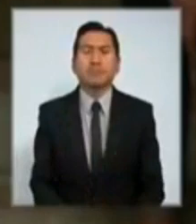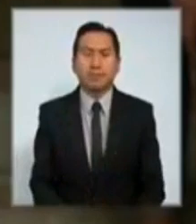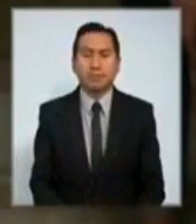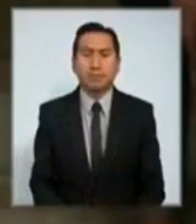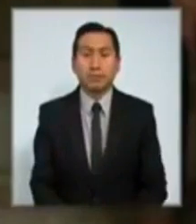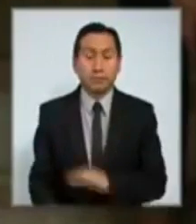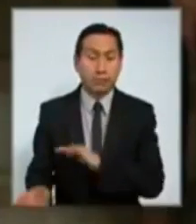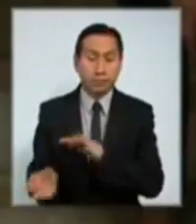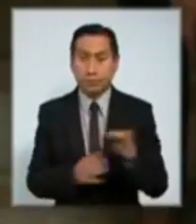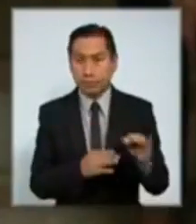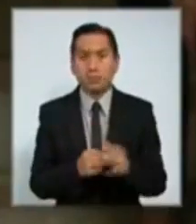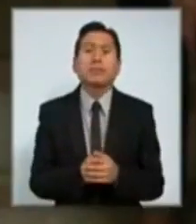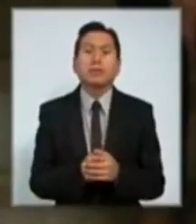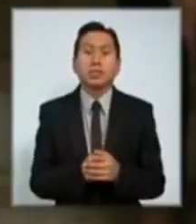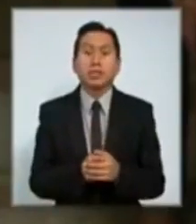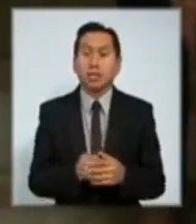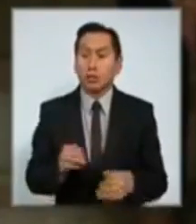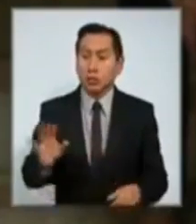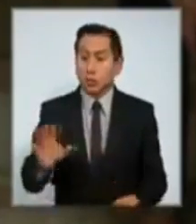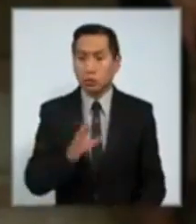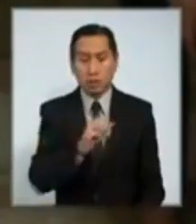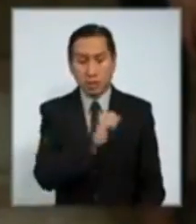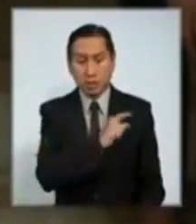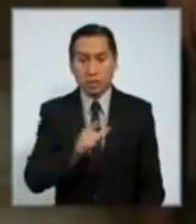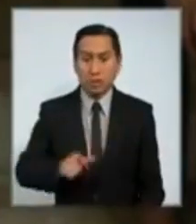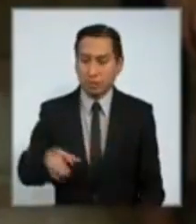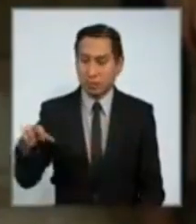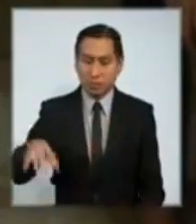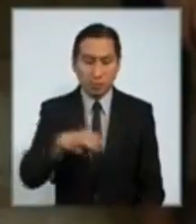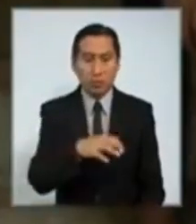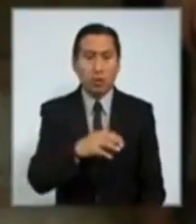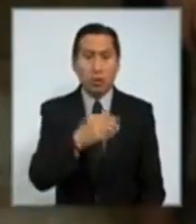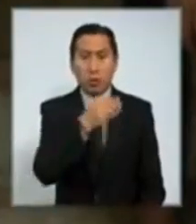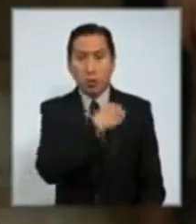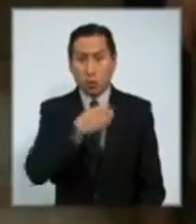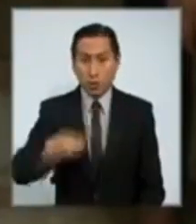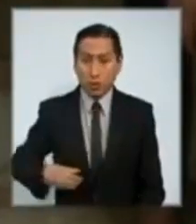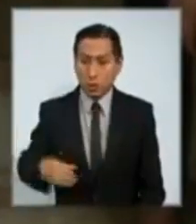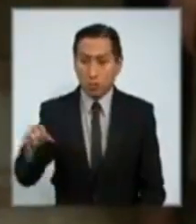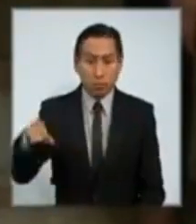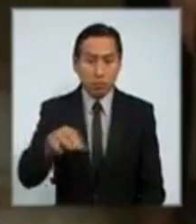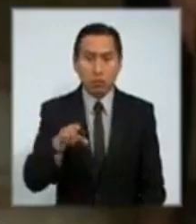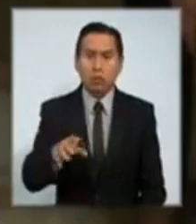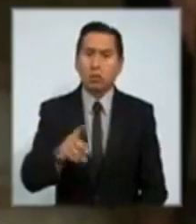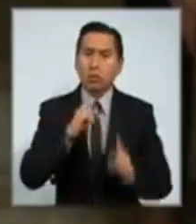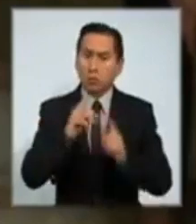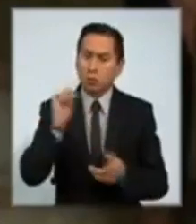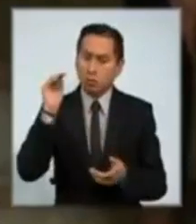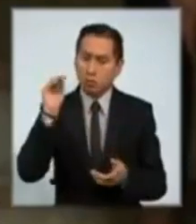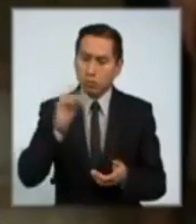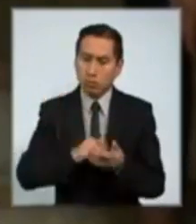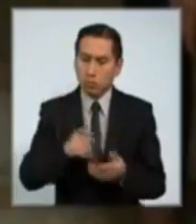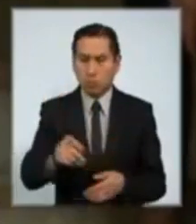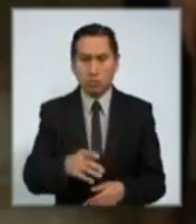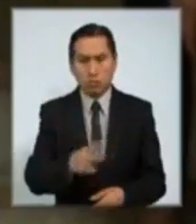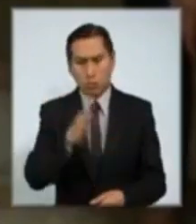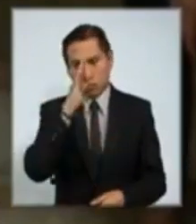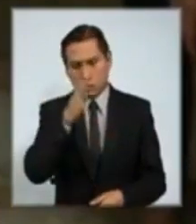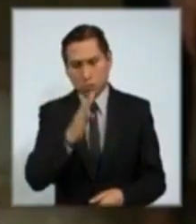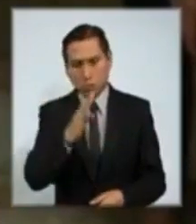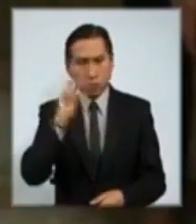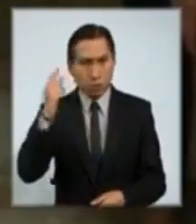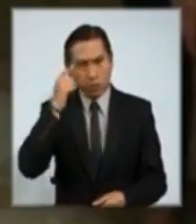su lado, las alcaldías y las gobernaciones deben dictar autos de buen gobierno